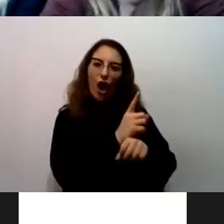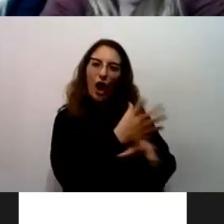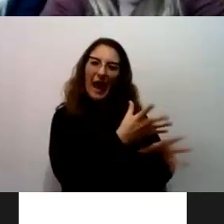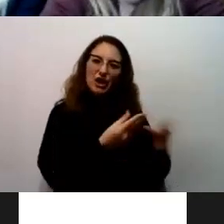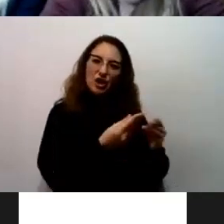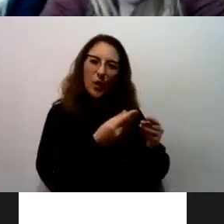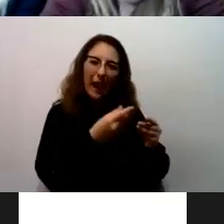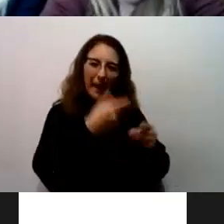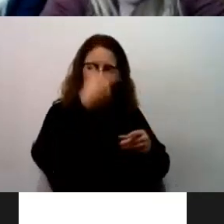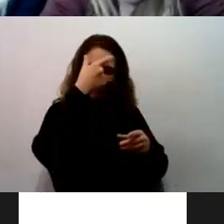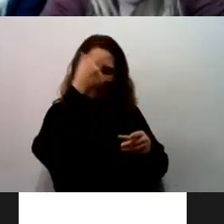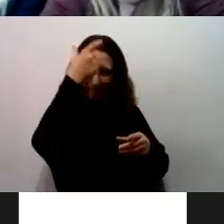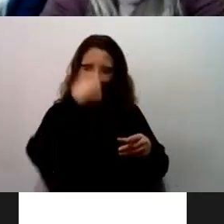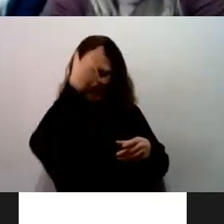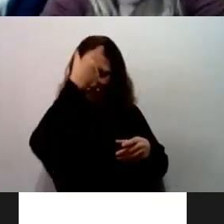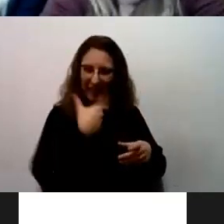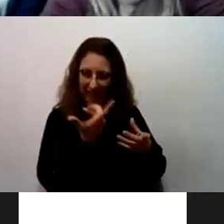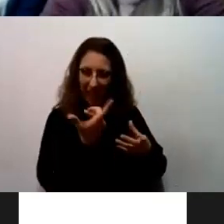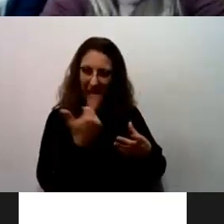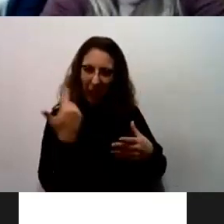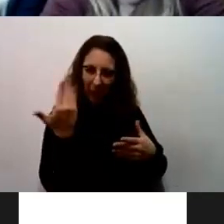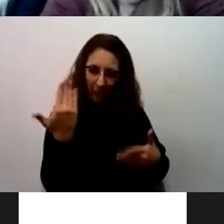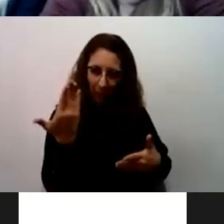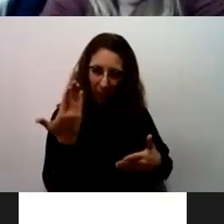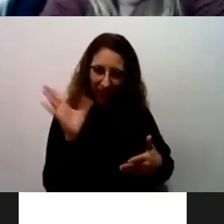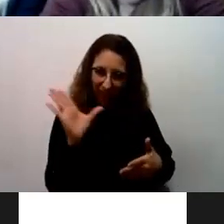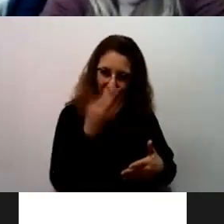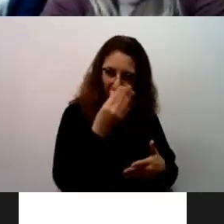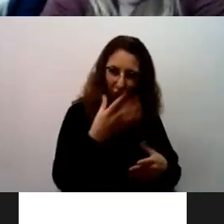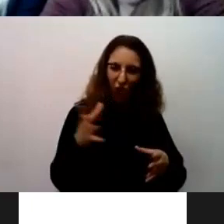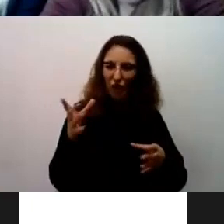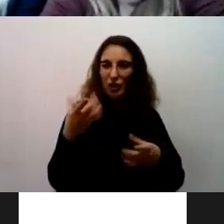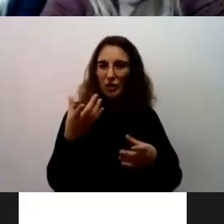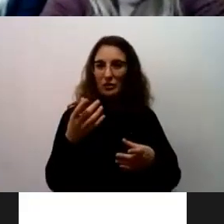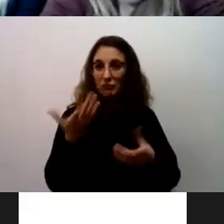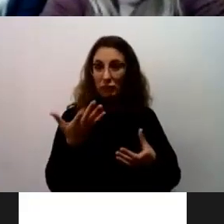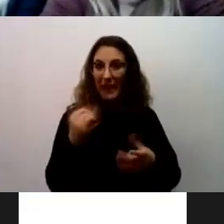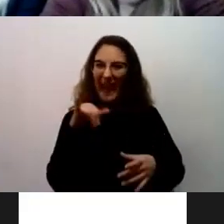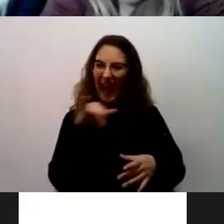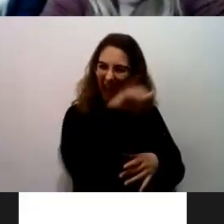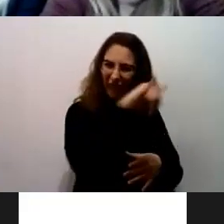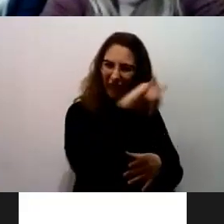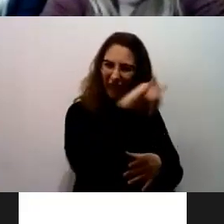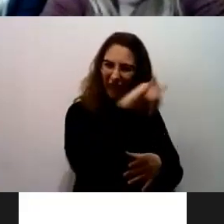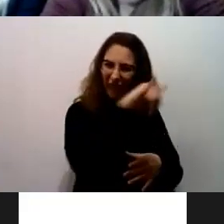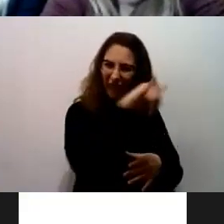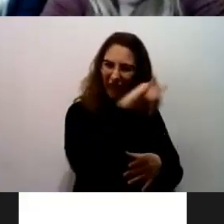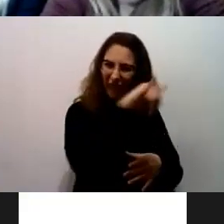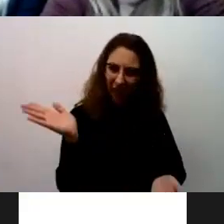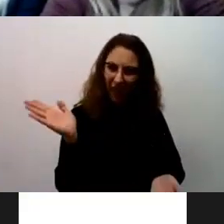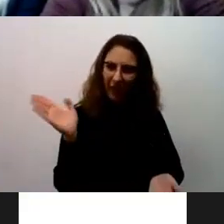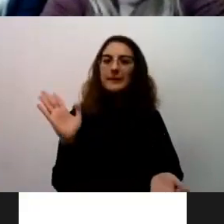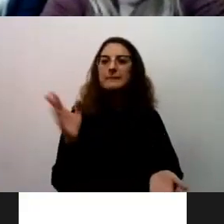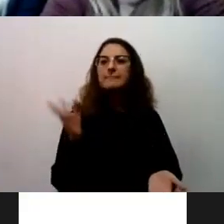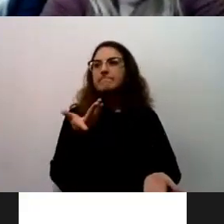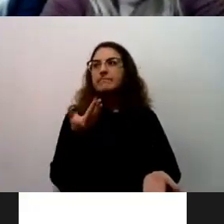perro guía se le permite acceder a todos los transportes, específicamente en el transporte aéreo? ¿Qué trato se le da?